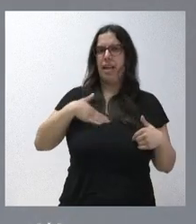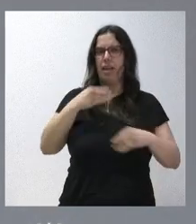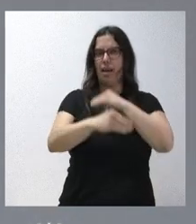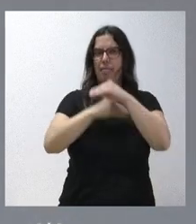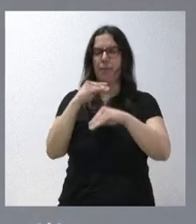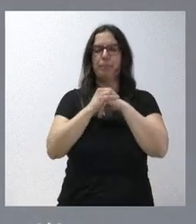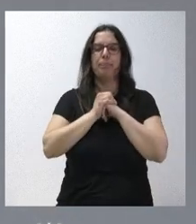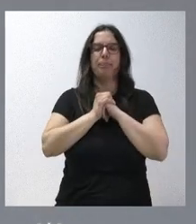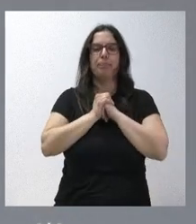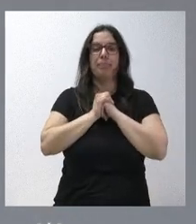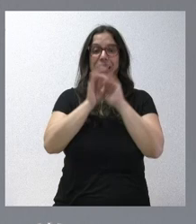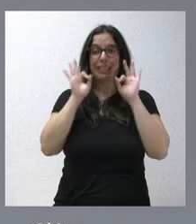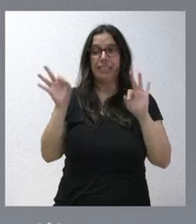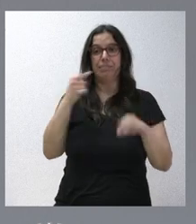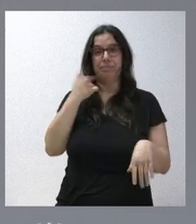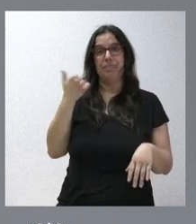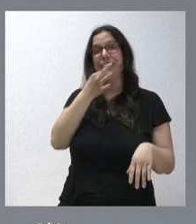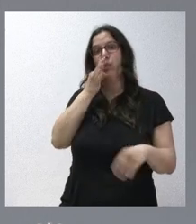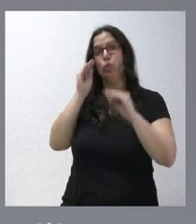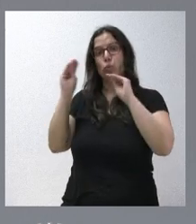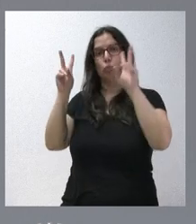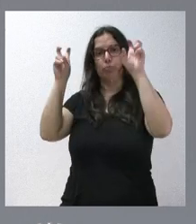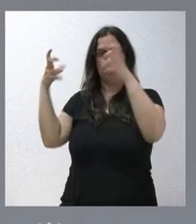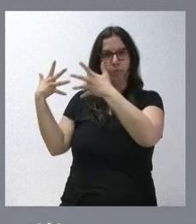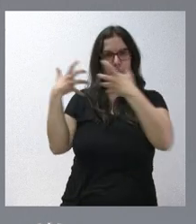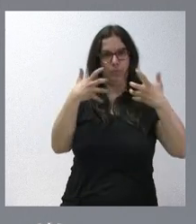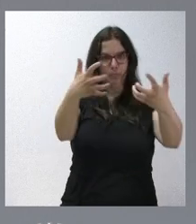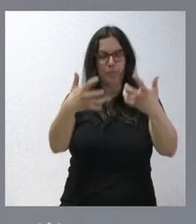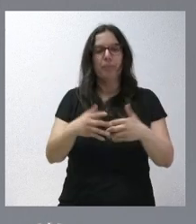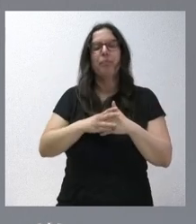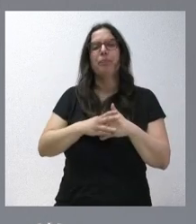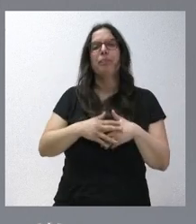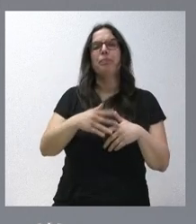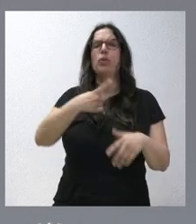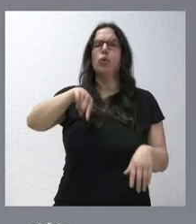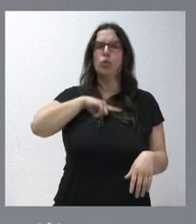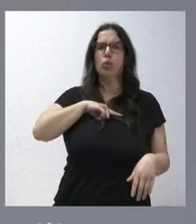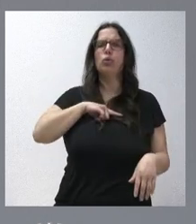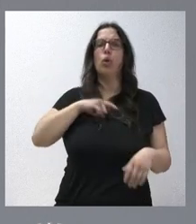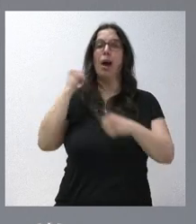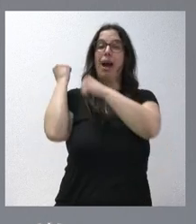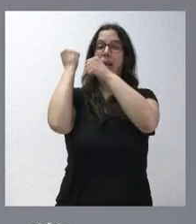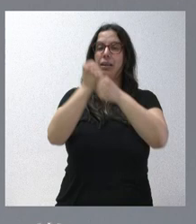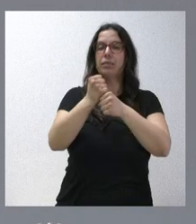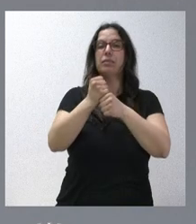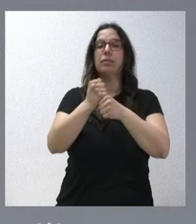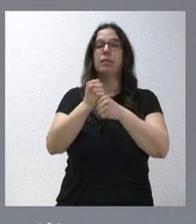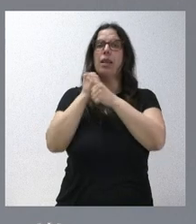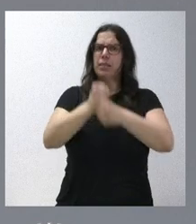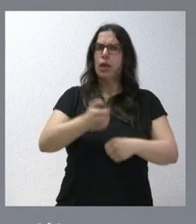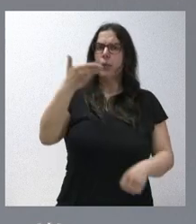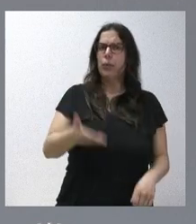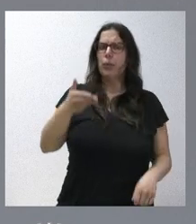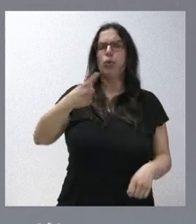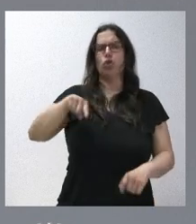expresamente señaló y lo abro entre comillas daremos a este gran aniversario perdón a este gran aniversario el